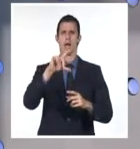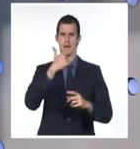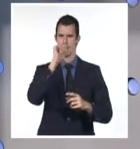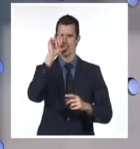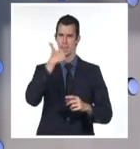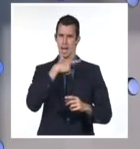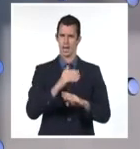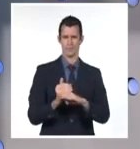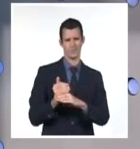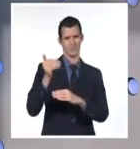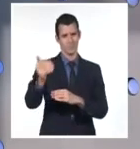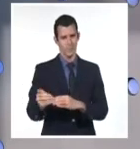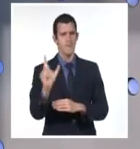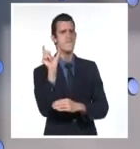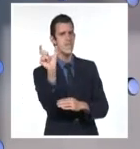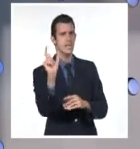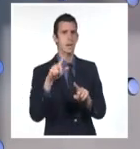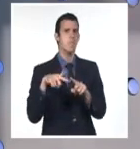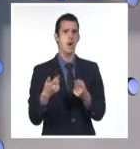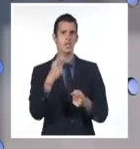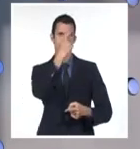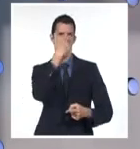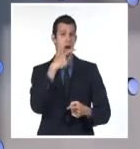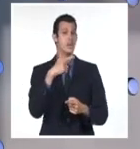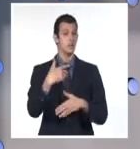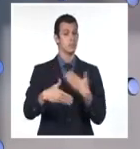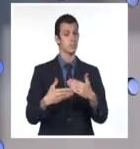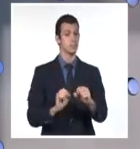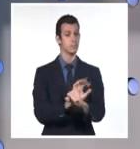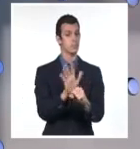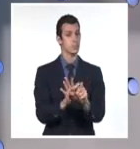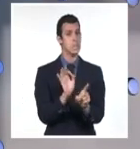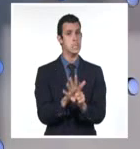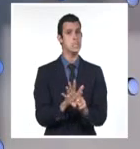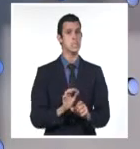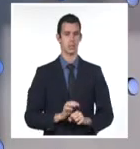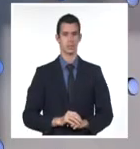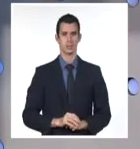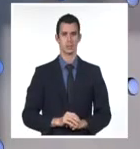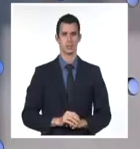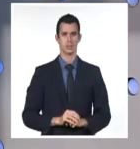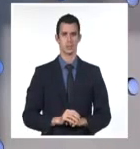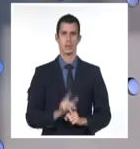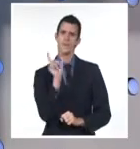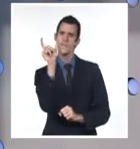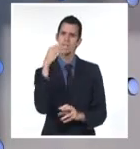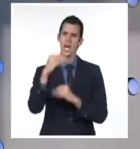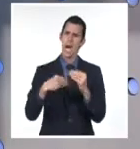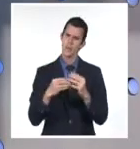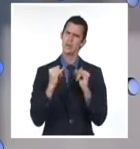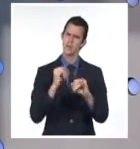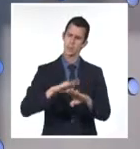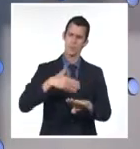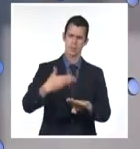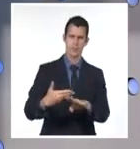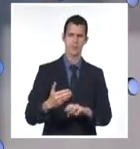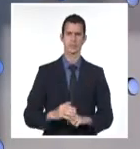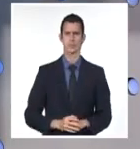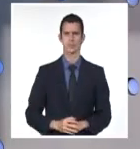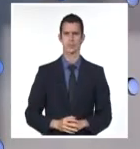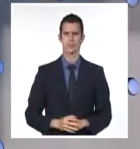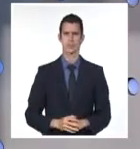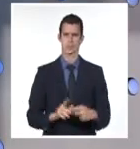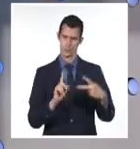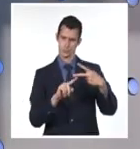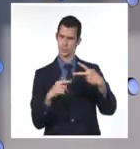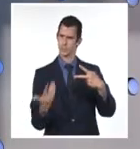Ávila. Sus organizadores anunciaron que la nueva fecha será dada a conocer en tanto lo permitan las condiciones sanitarias. Por otra parte, hoy quedó